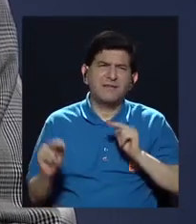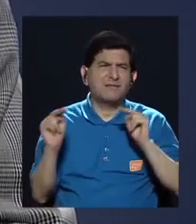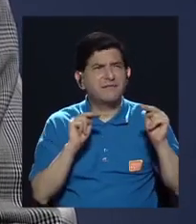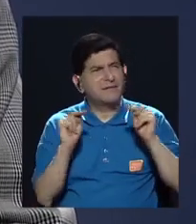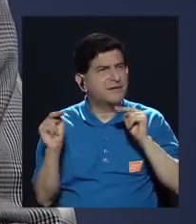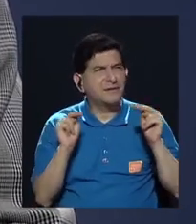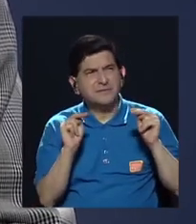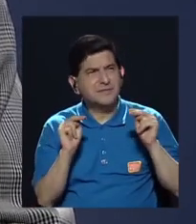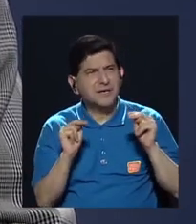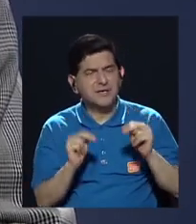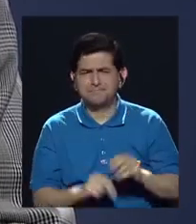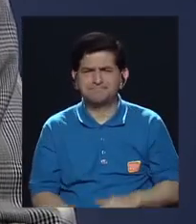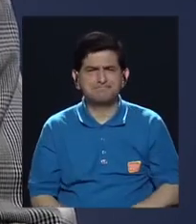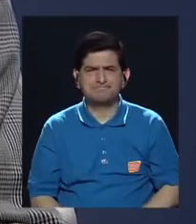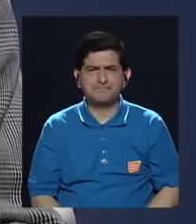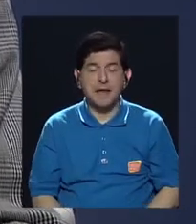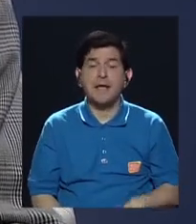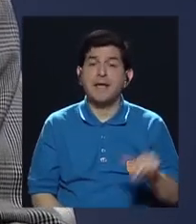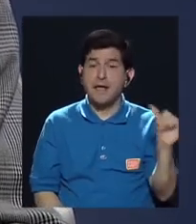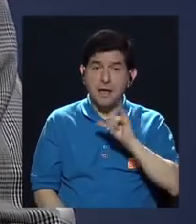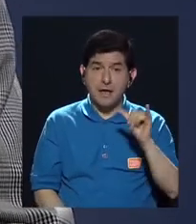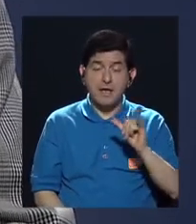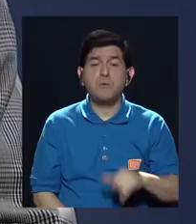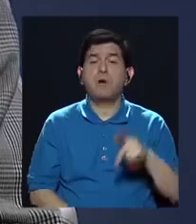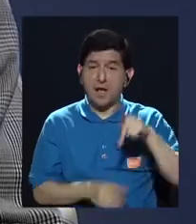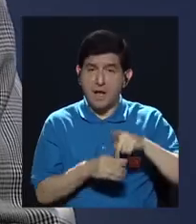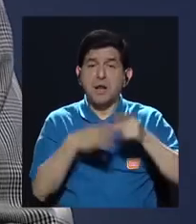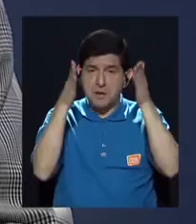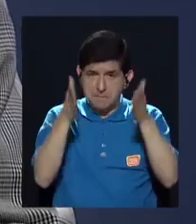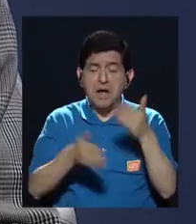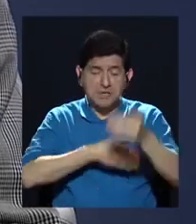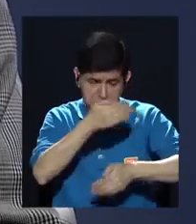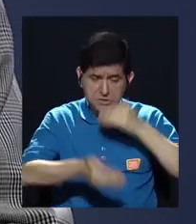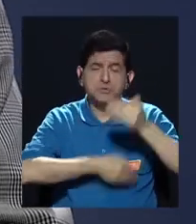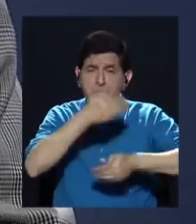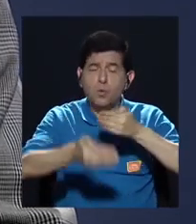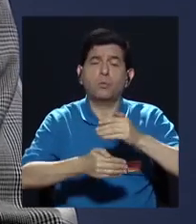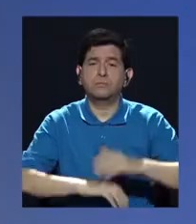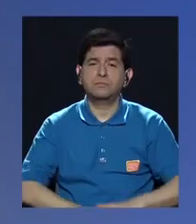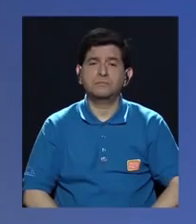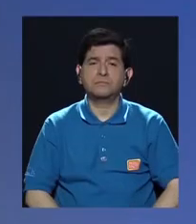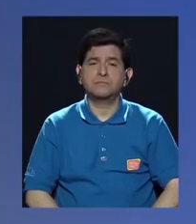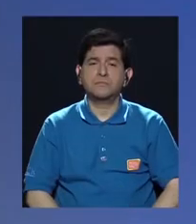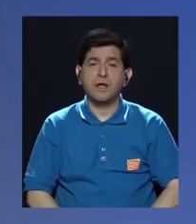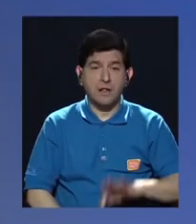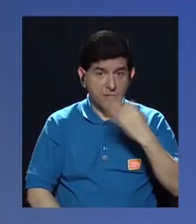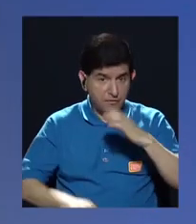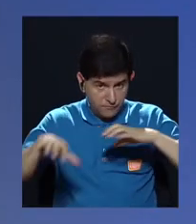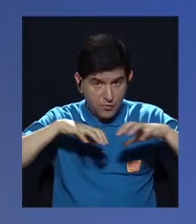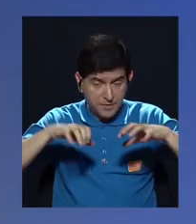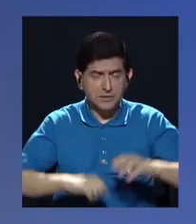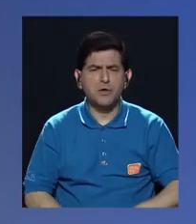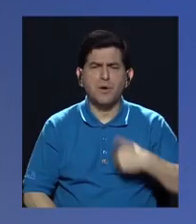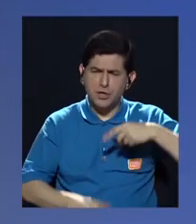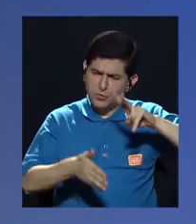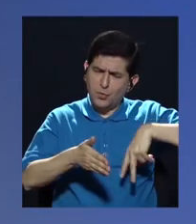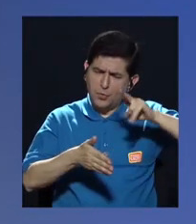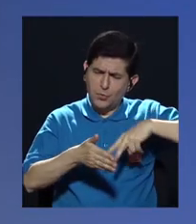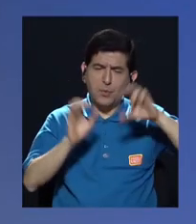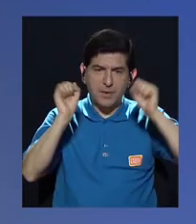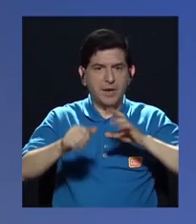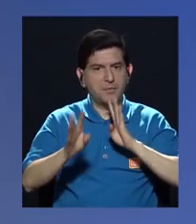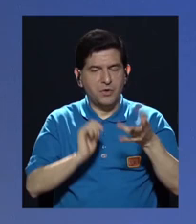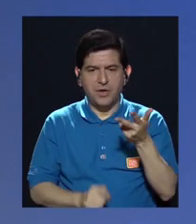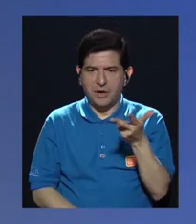intermedió, sino que fue también un participante de este proceso. Sí, yo he estado leyendo muchísimo para